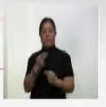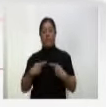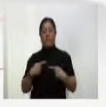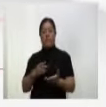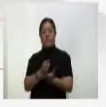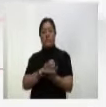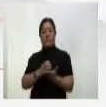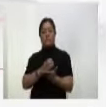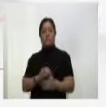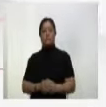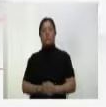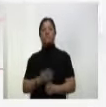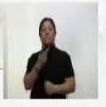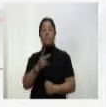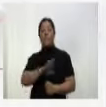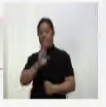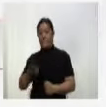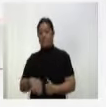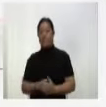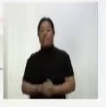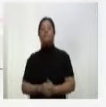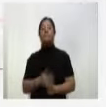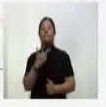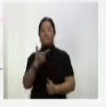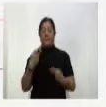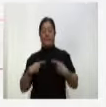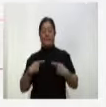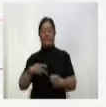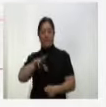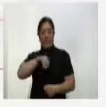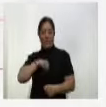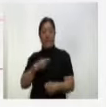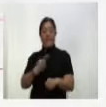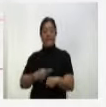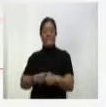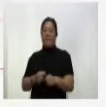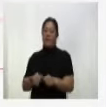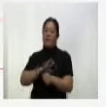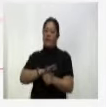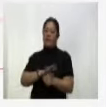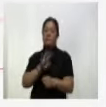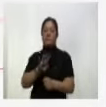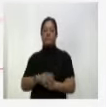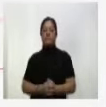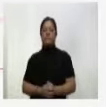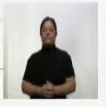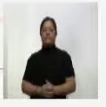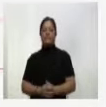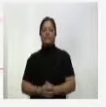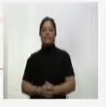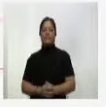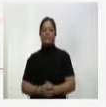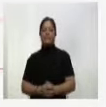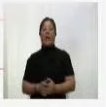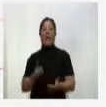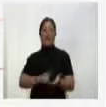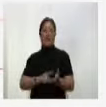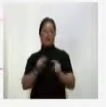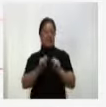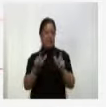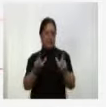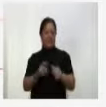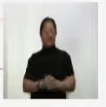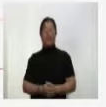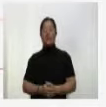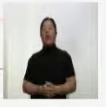personas recuperadas, 2 fallecimientos y 8 casos positivos de COVID-19 de tlaxcaltecas identificados en el estado.